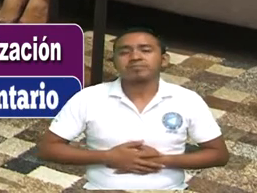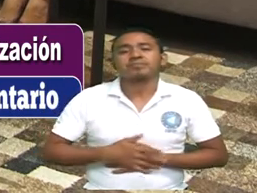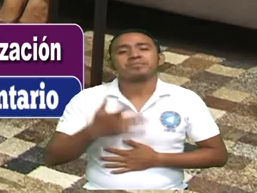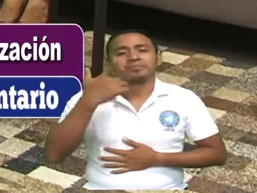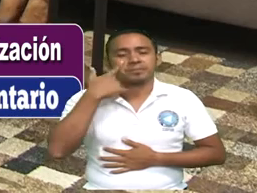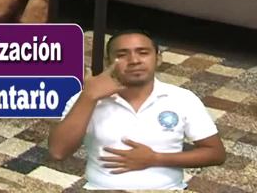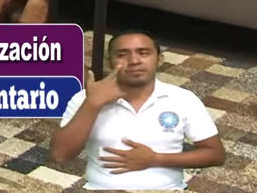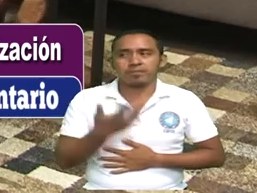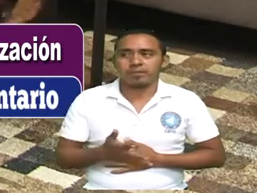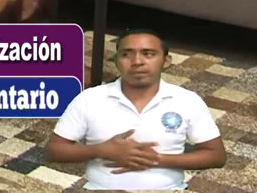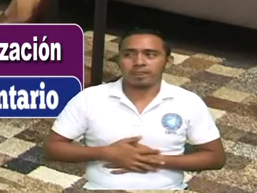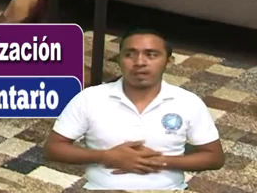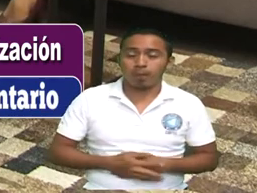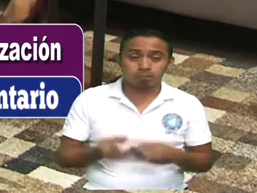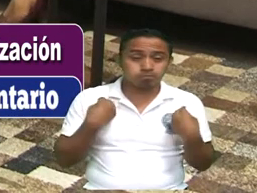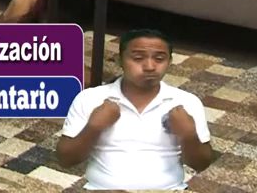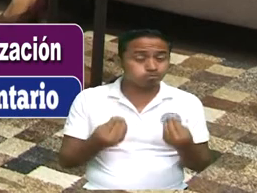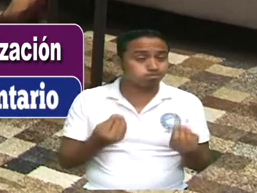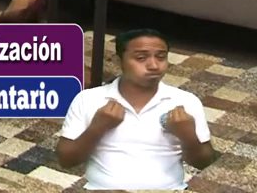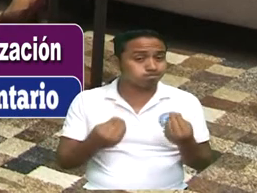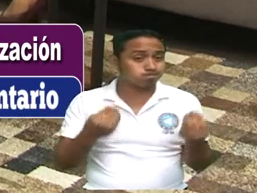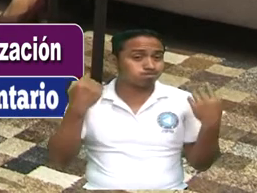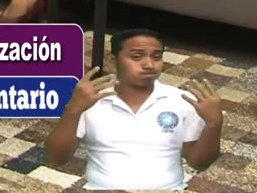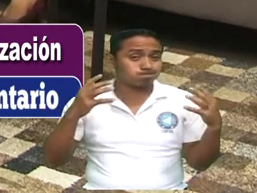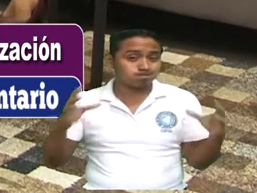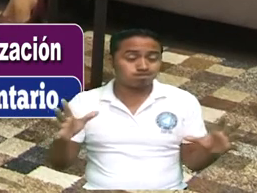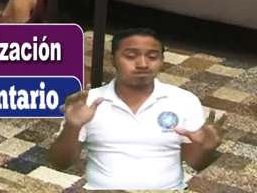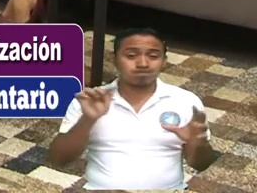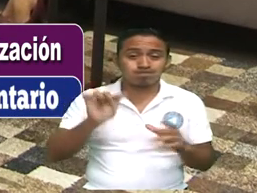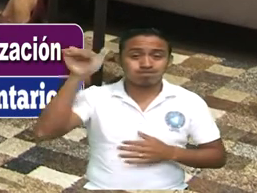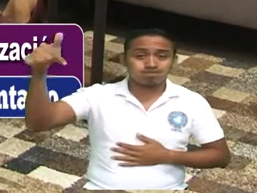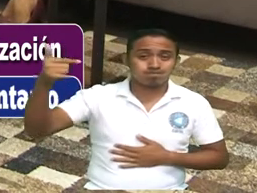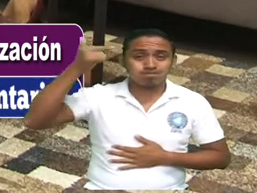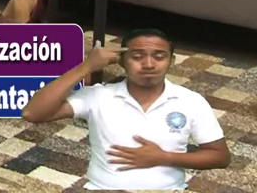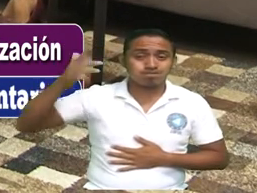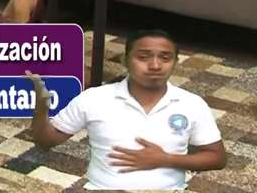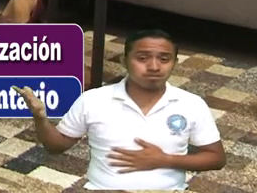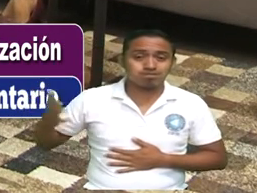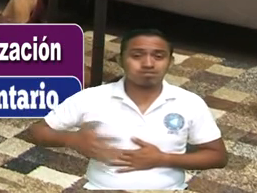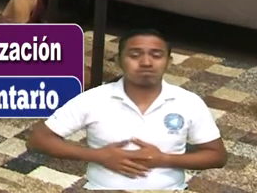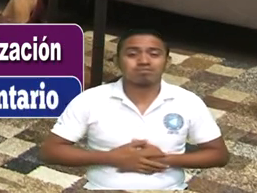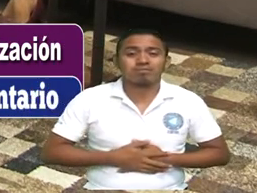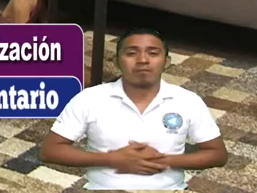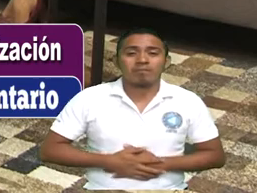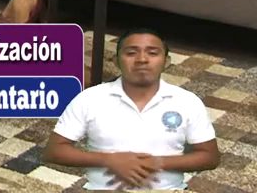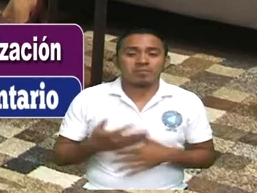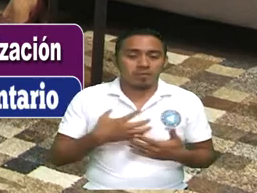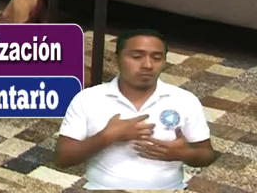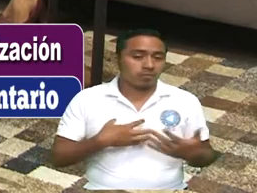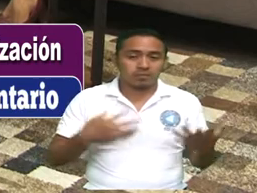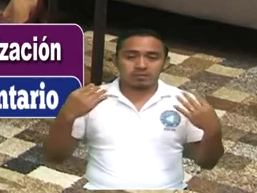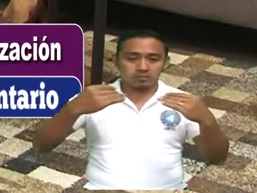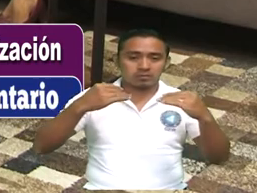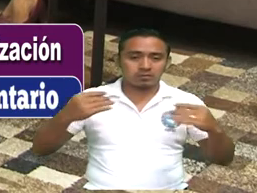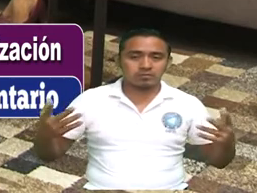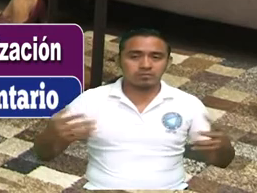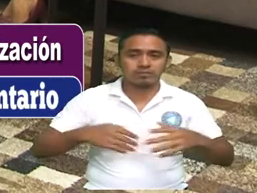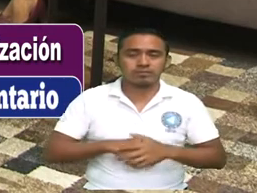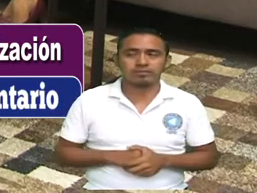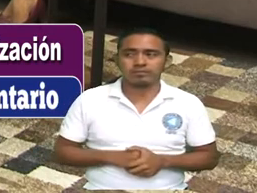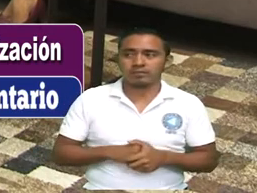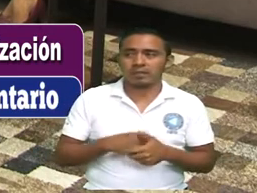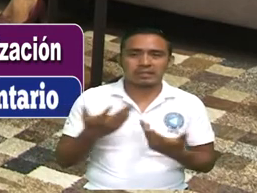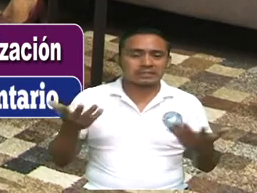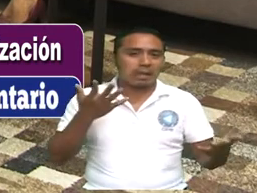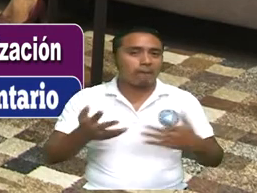mira, son tantas cosas, sí. Tantas cosas que este gobierno ha hecho por la educación, que bueno, que pasaríamos aquí